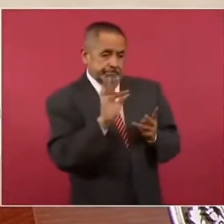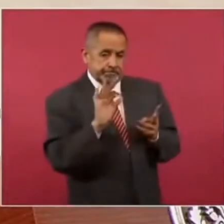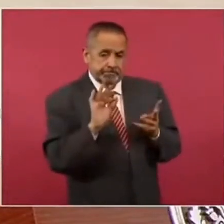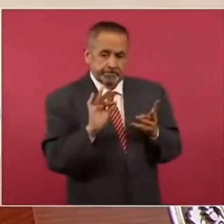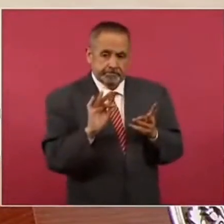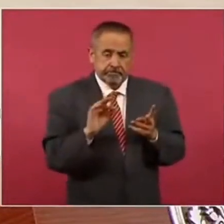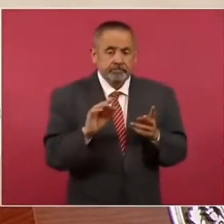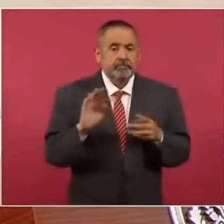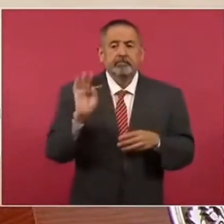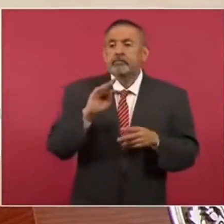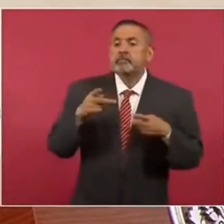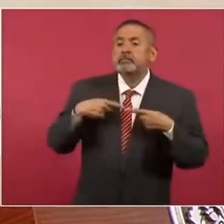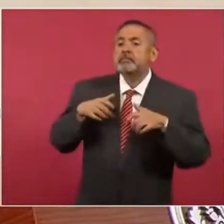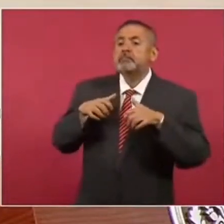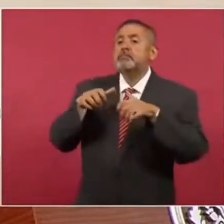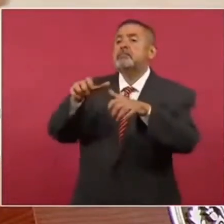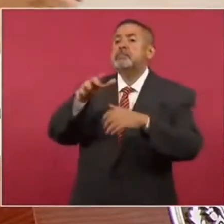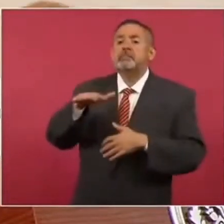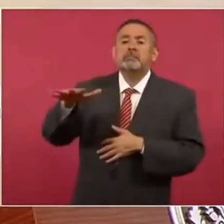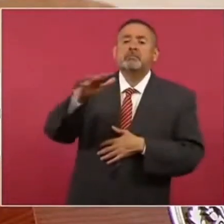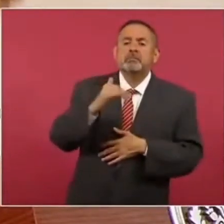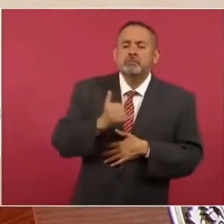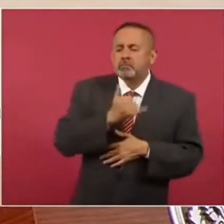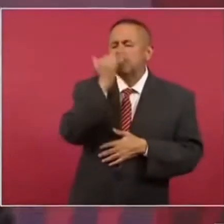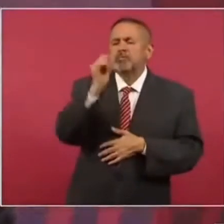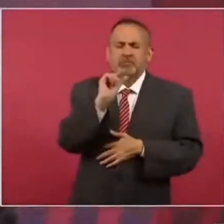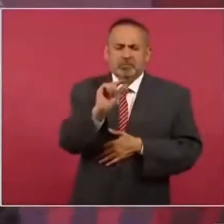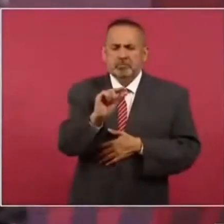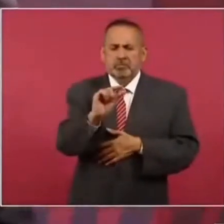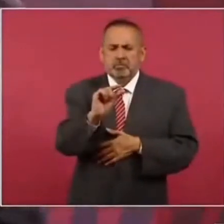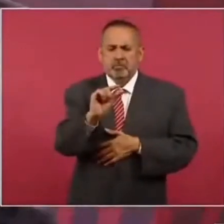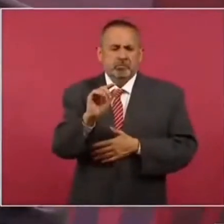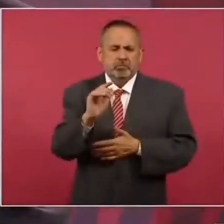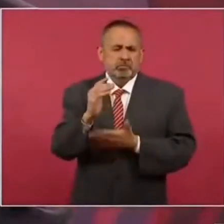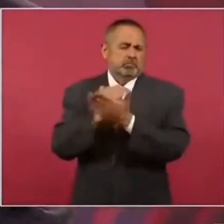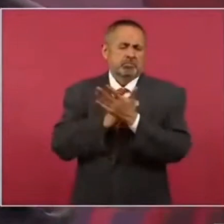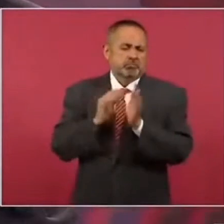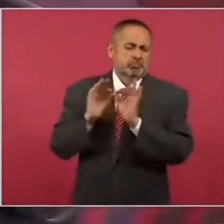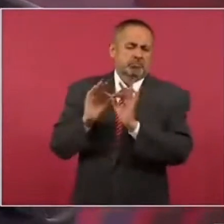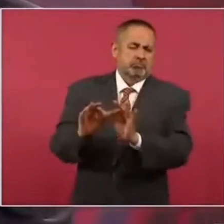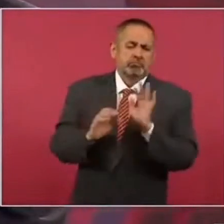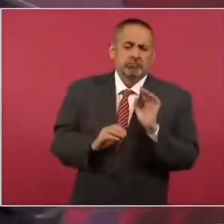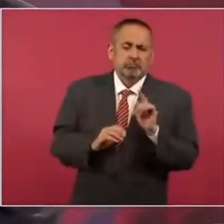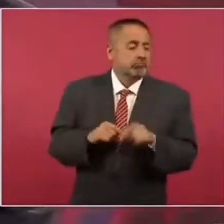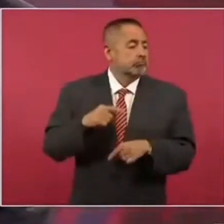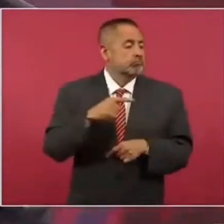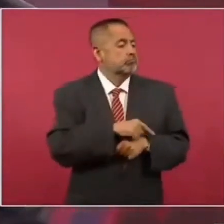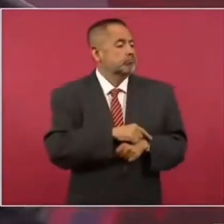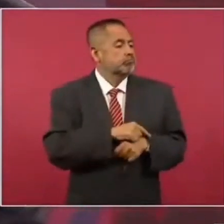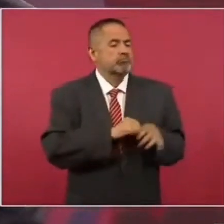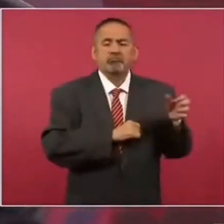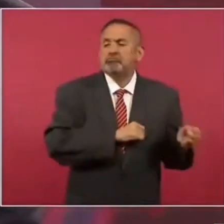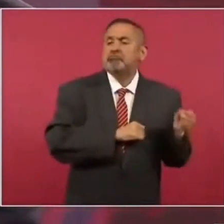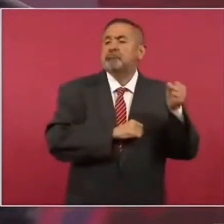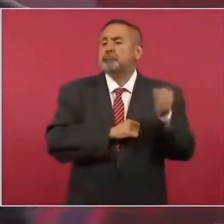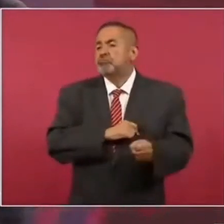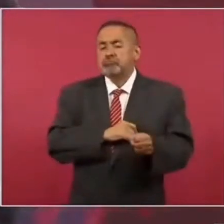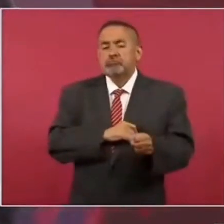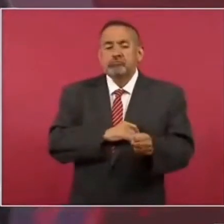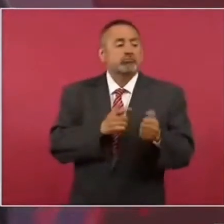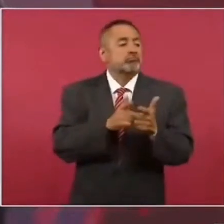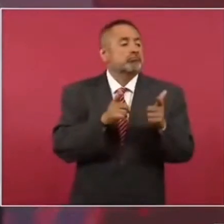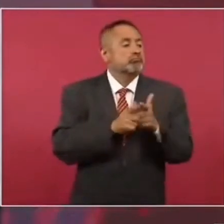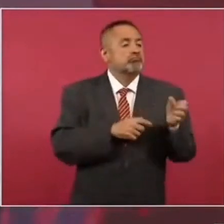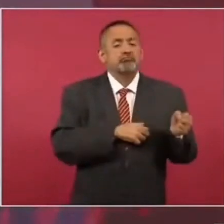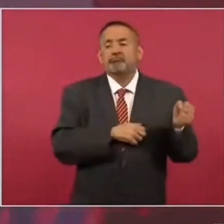el pueblo se equivoca menos que la imposición de una persona o de un grupo o de un